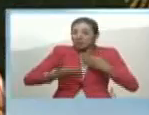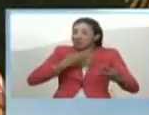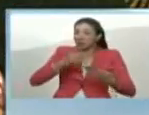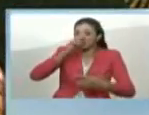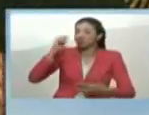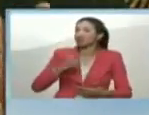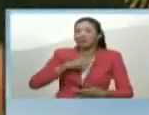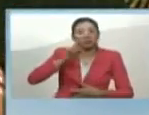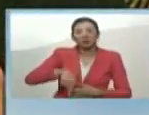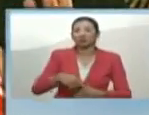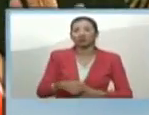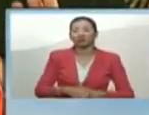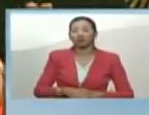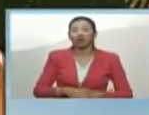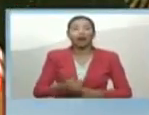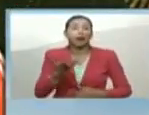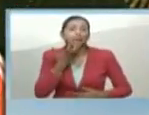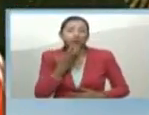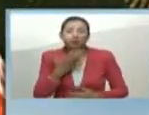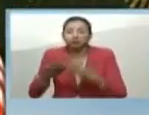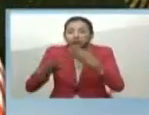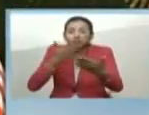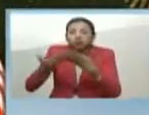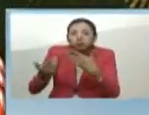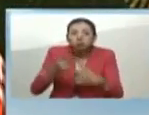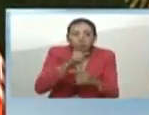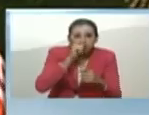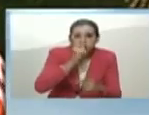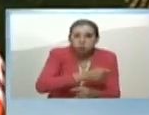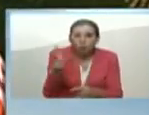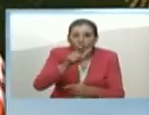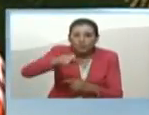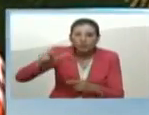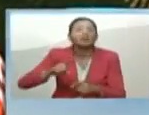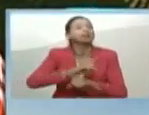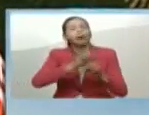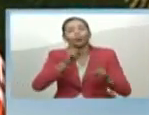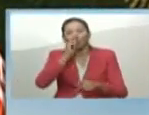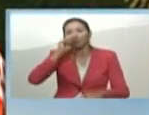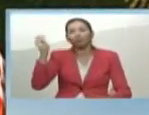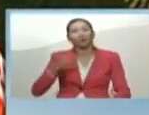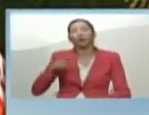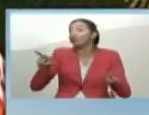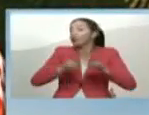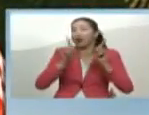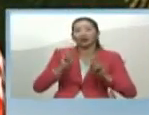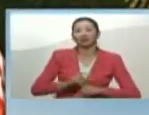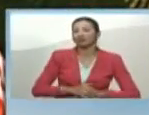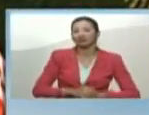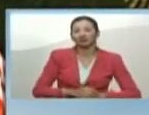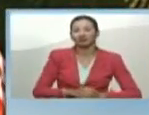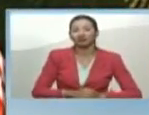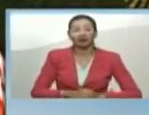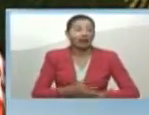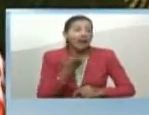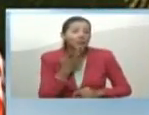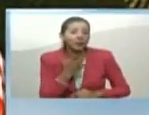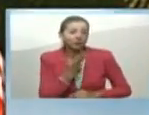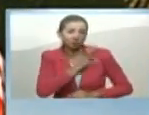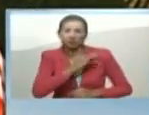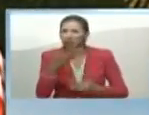los demás yo no soy nadie Esa es la verdad el ser humano cuando no me importa la sociedad la